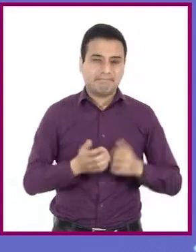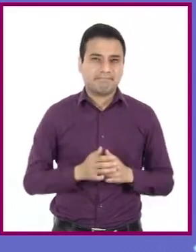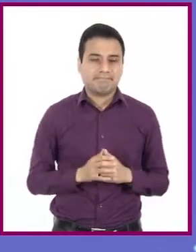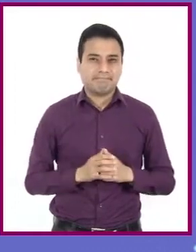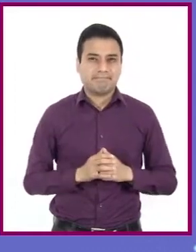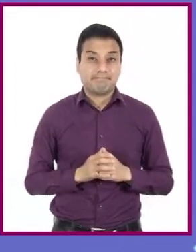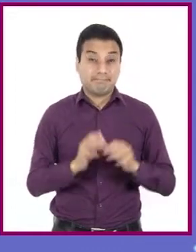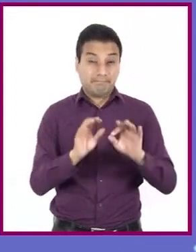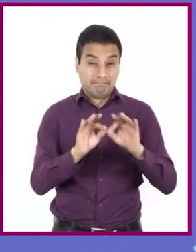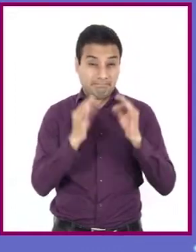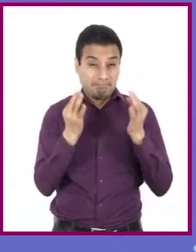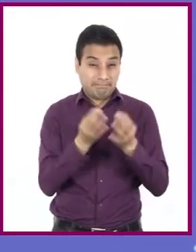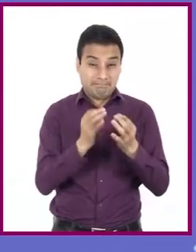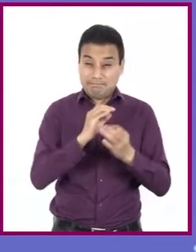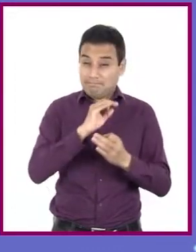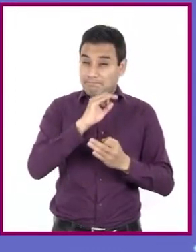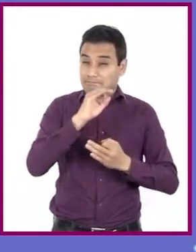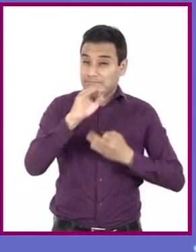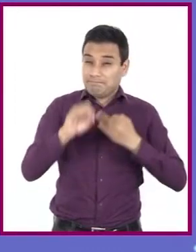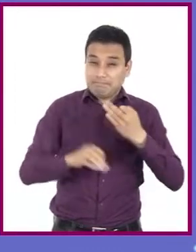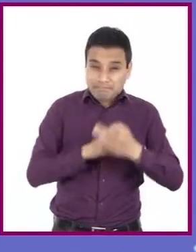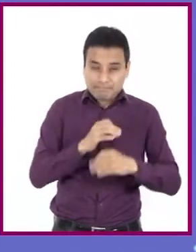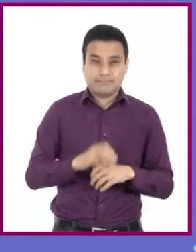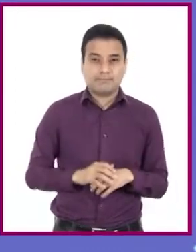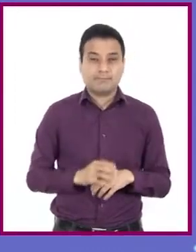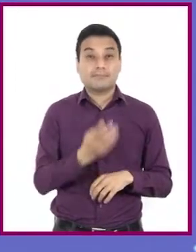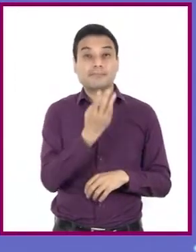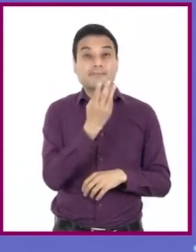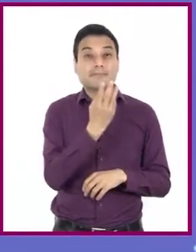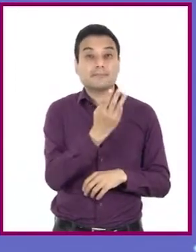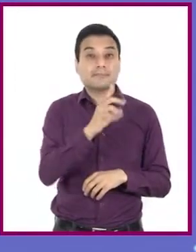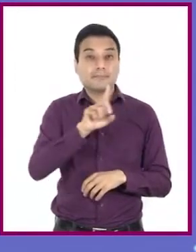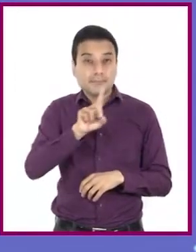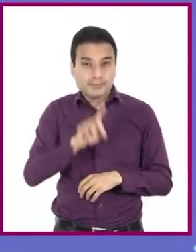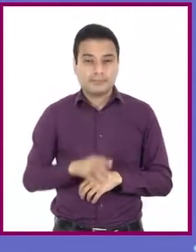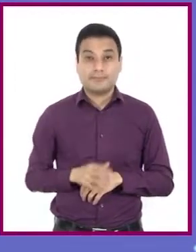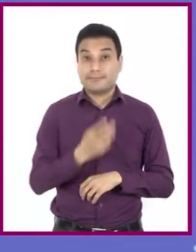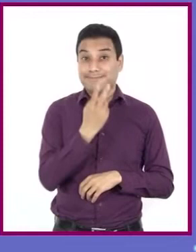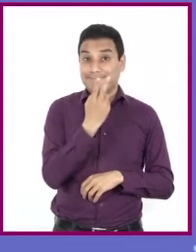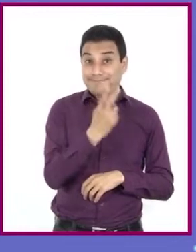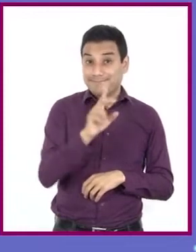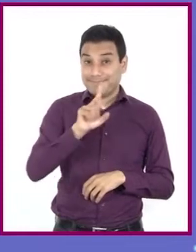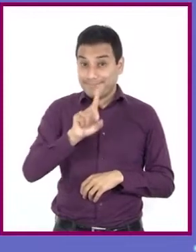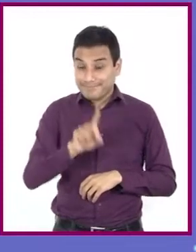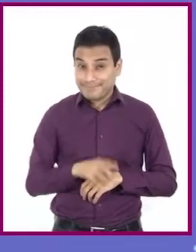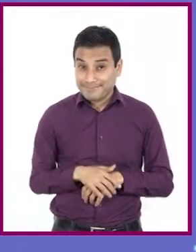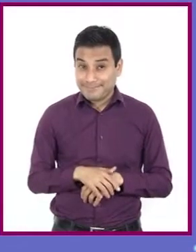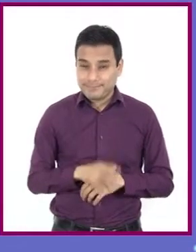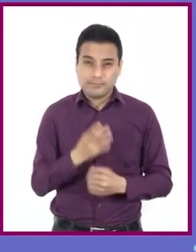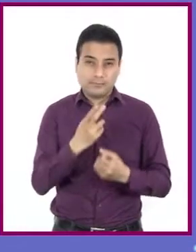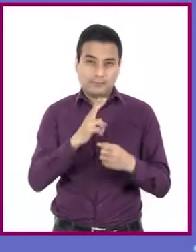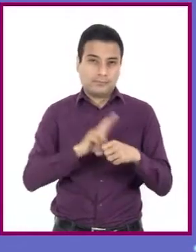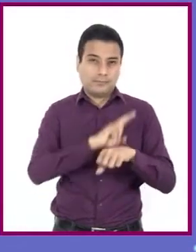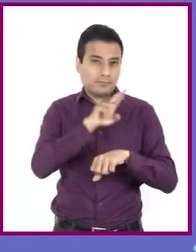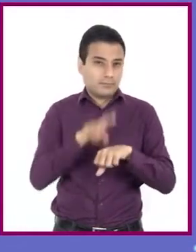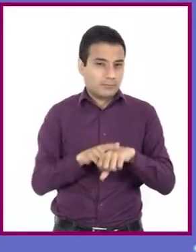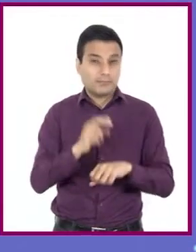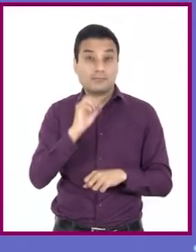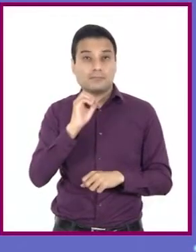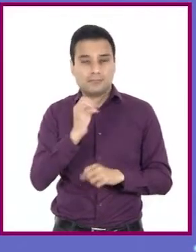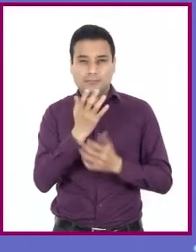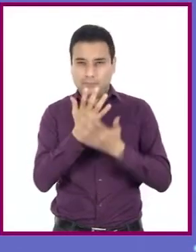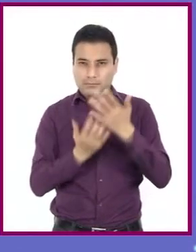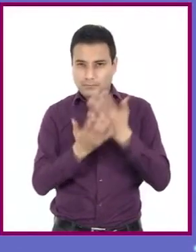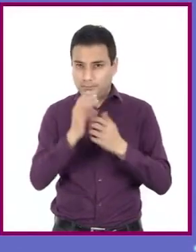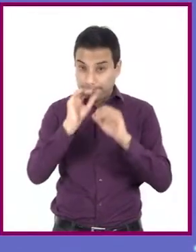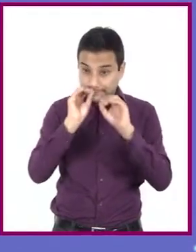Todas las formas, ya sean tridimensionales o bidimensionales, naturales o